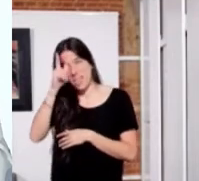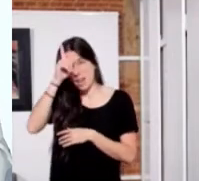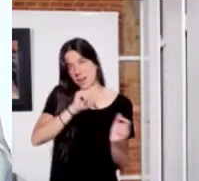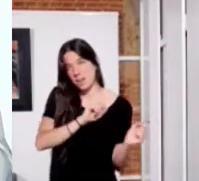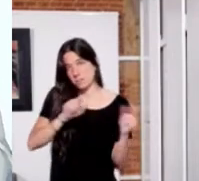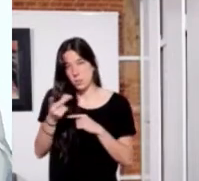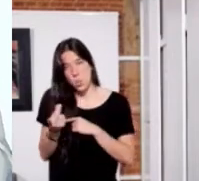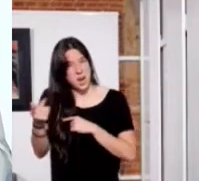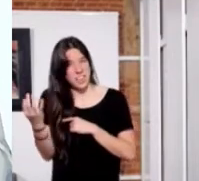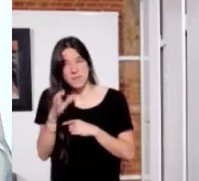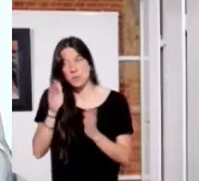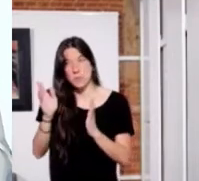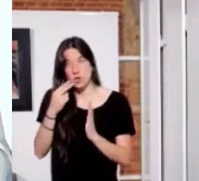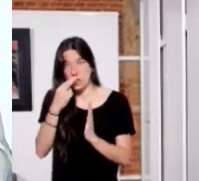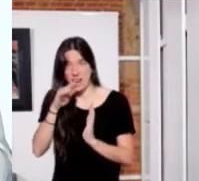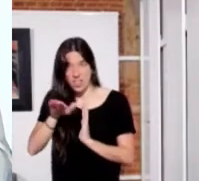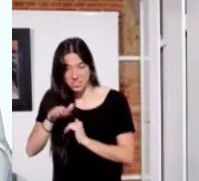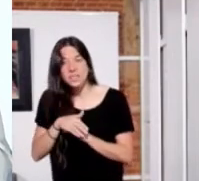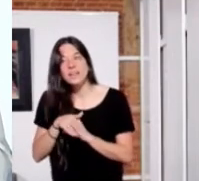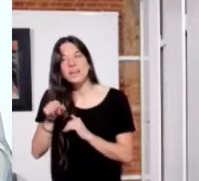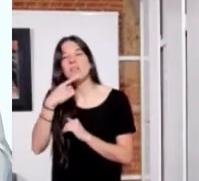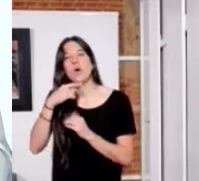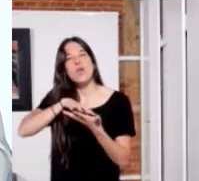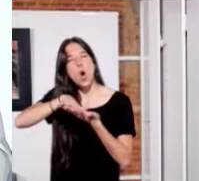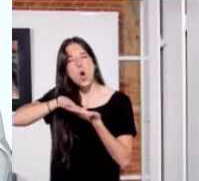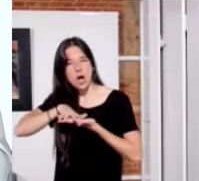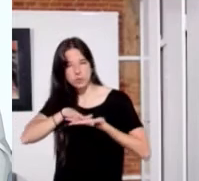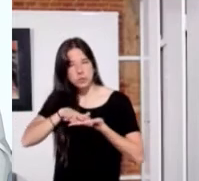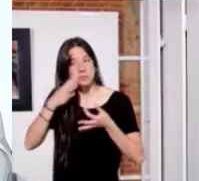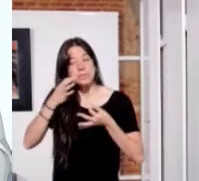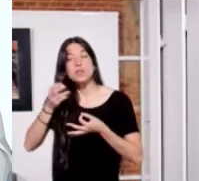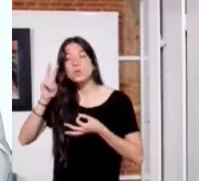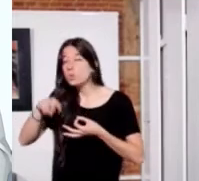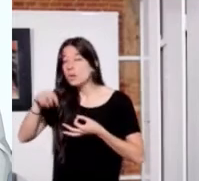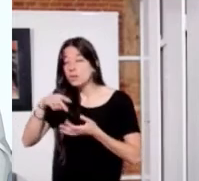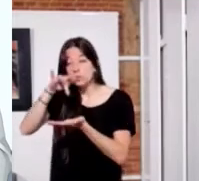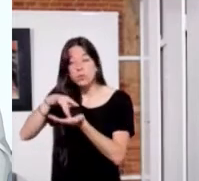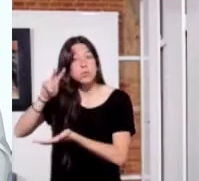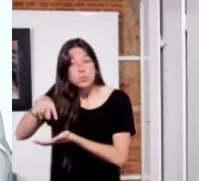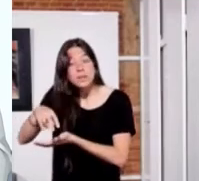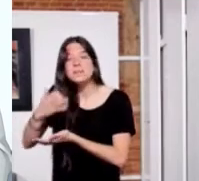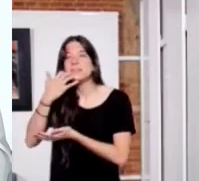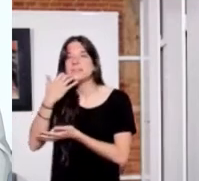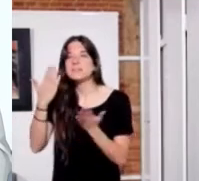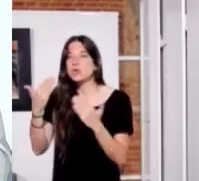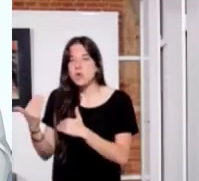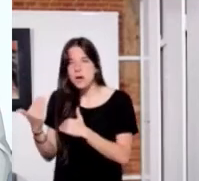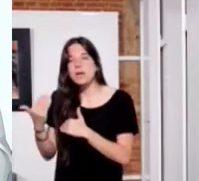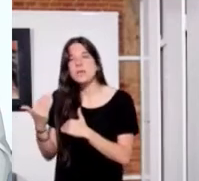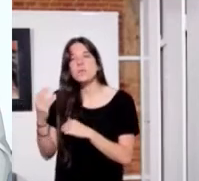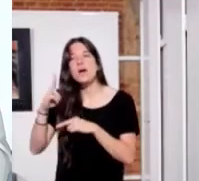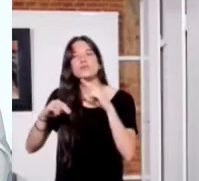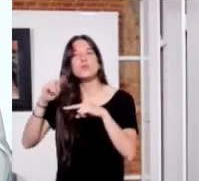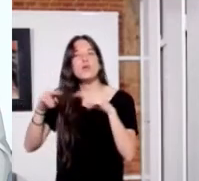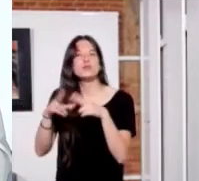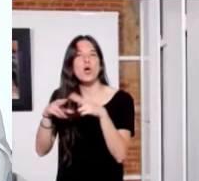tiempo de los nazis, y él dijo, el holocausto nunca se hubiera producido si no se hubiera construido